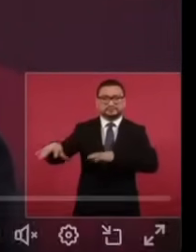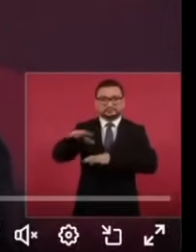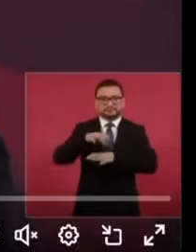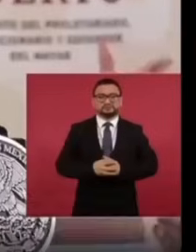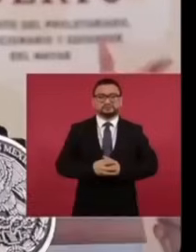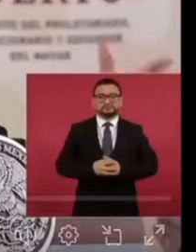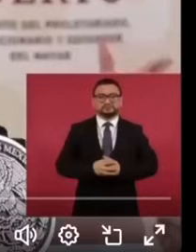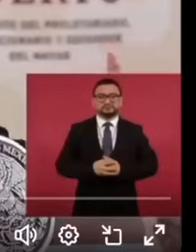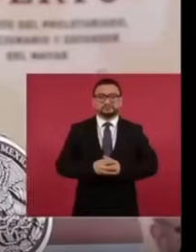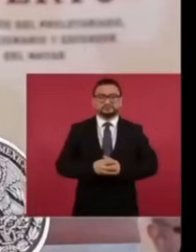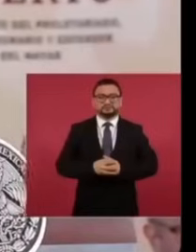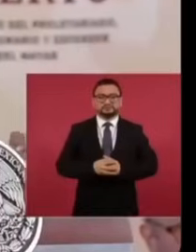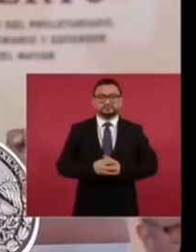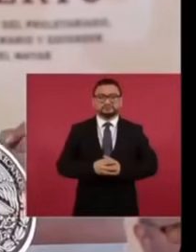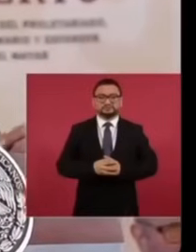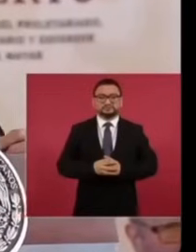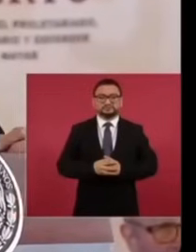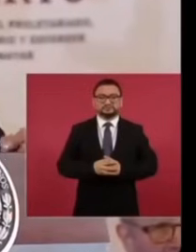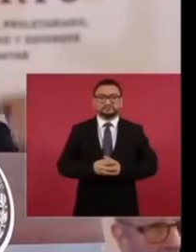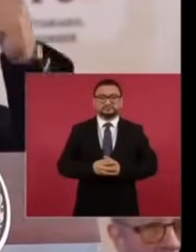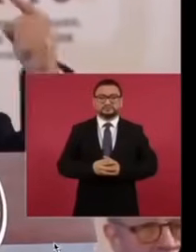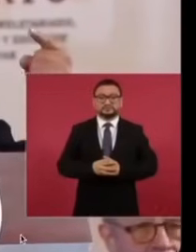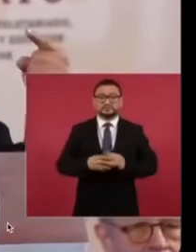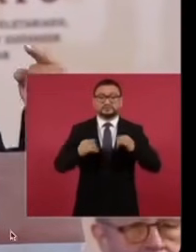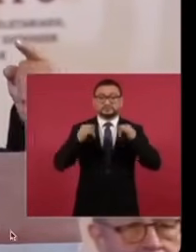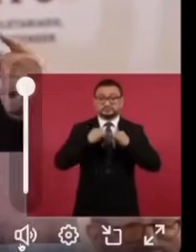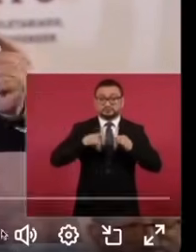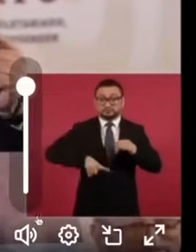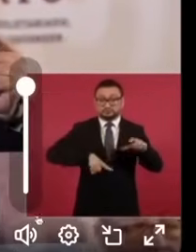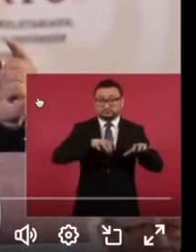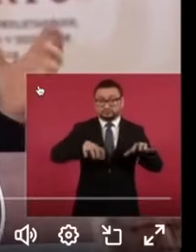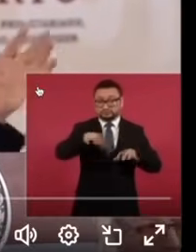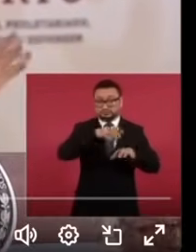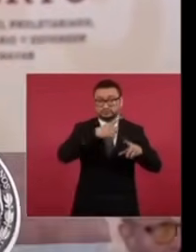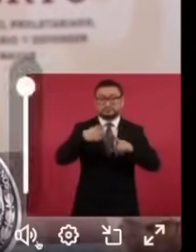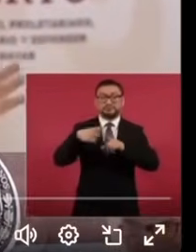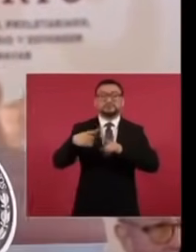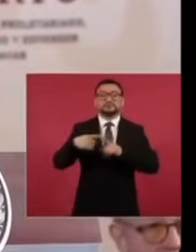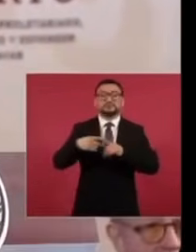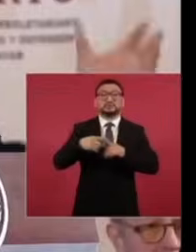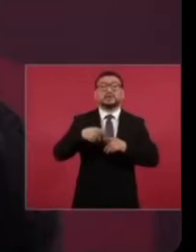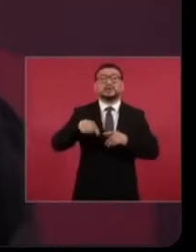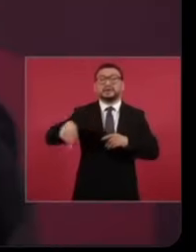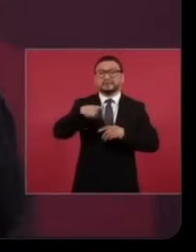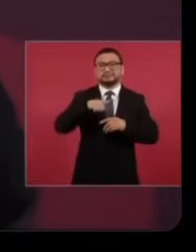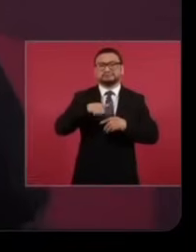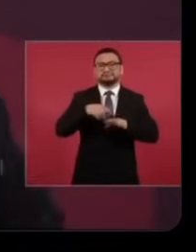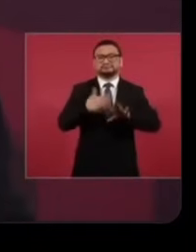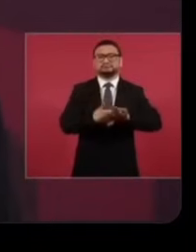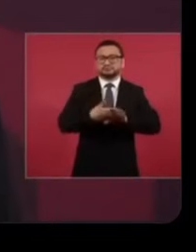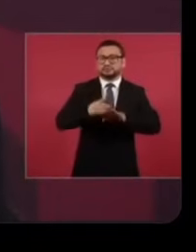escucharlo eh las instituciones públicas y darle